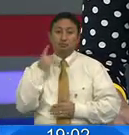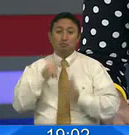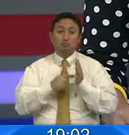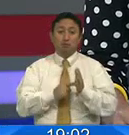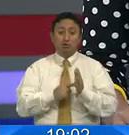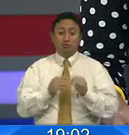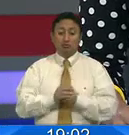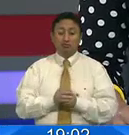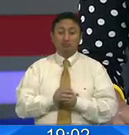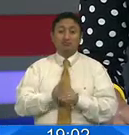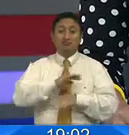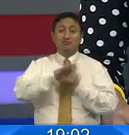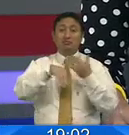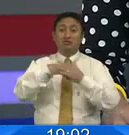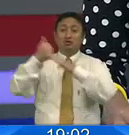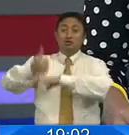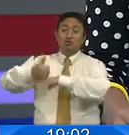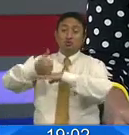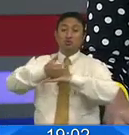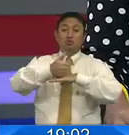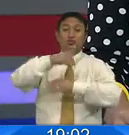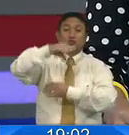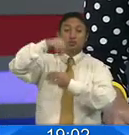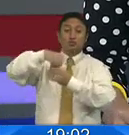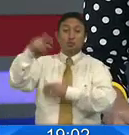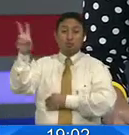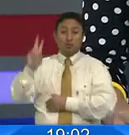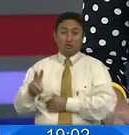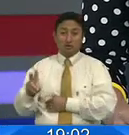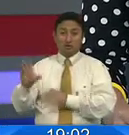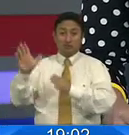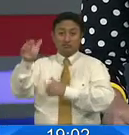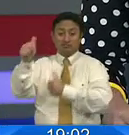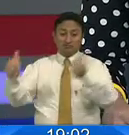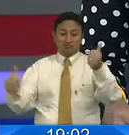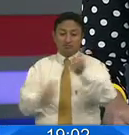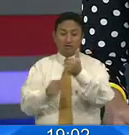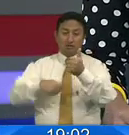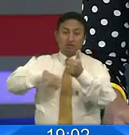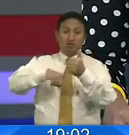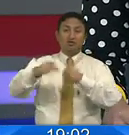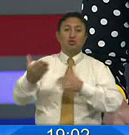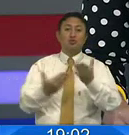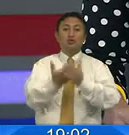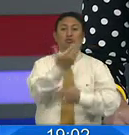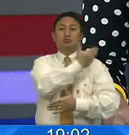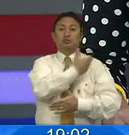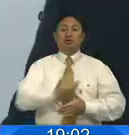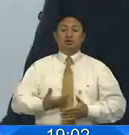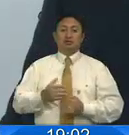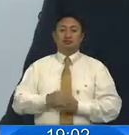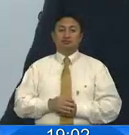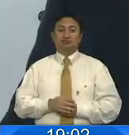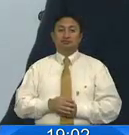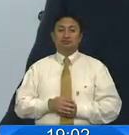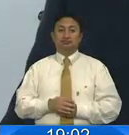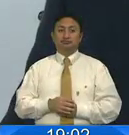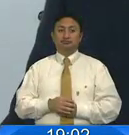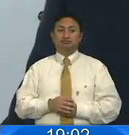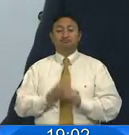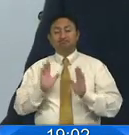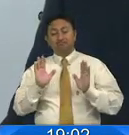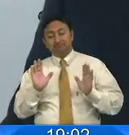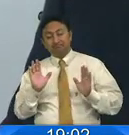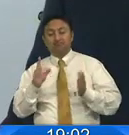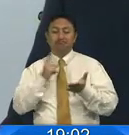es que todos los poderes del estado dentro de la misma venezuela lo reconozcan como tal vamos a ver qué es lo